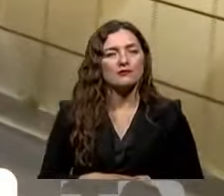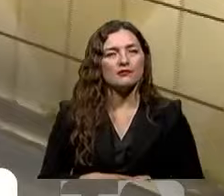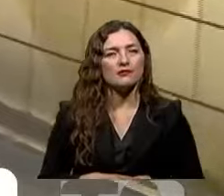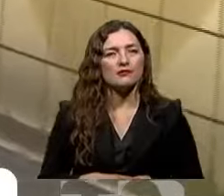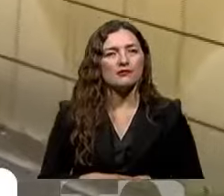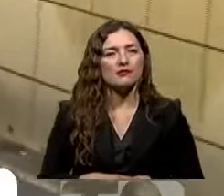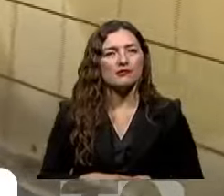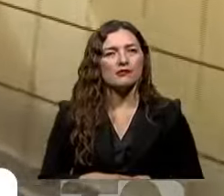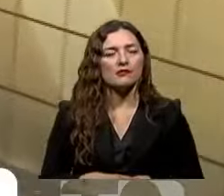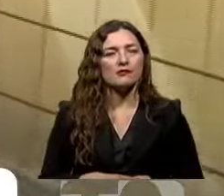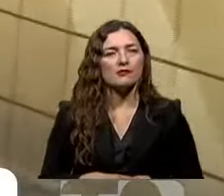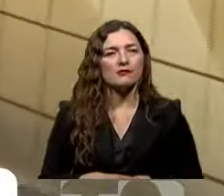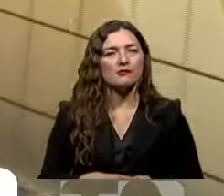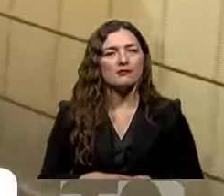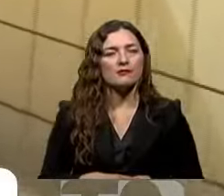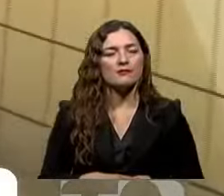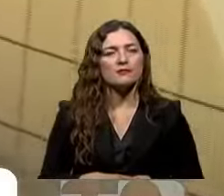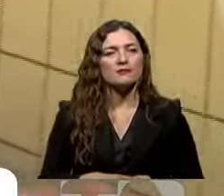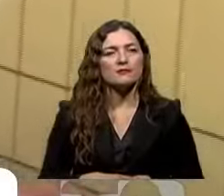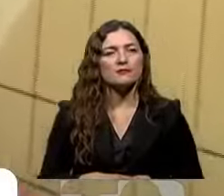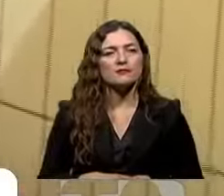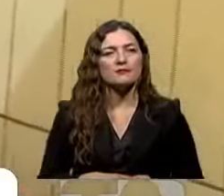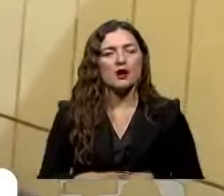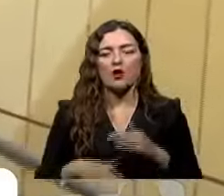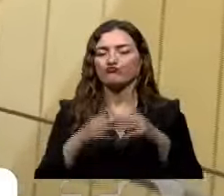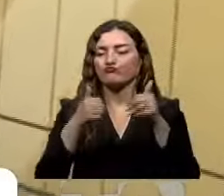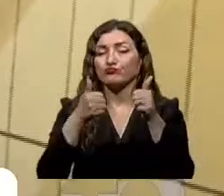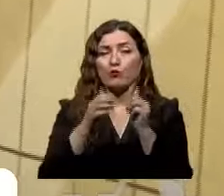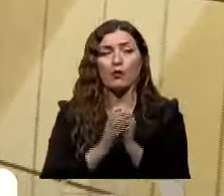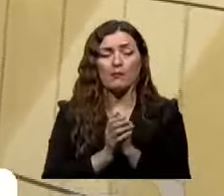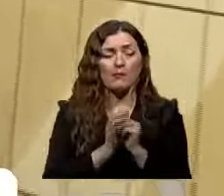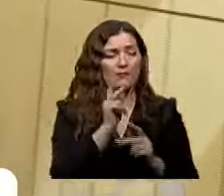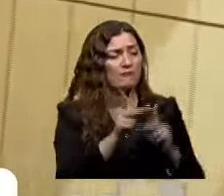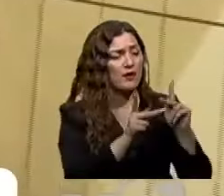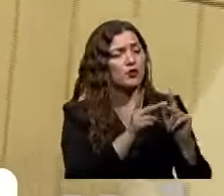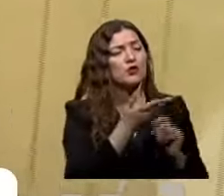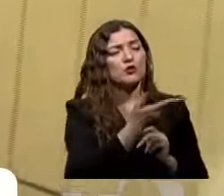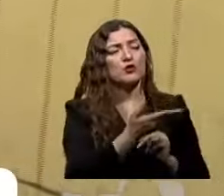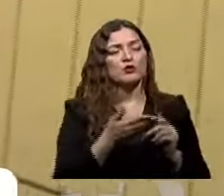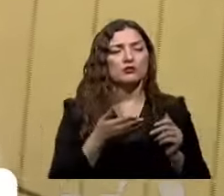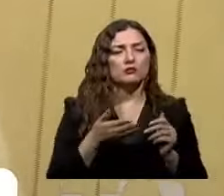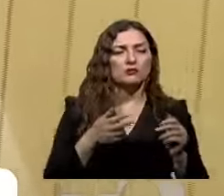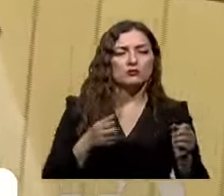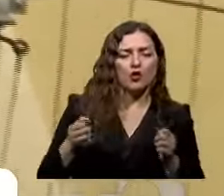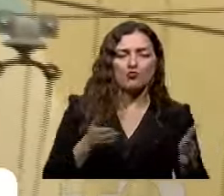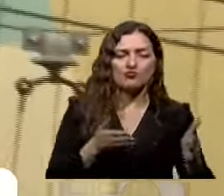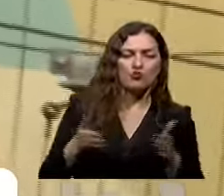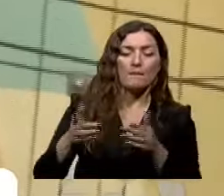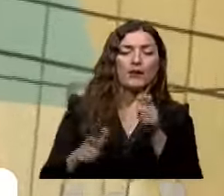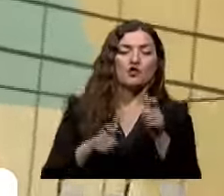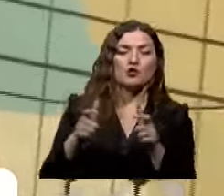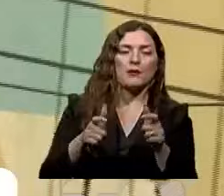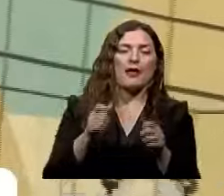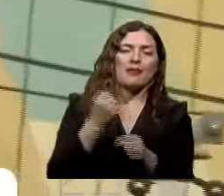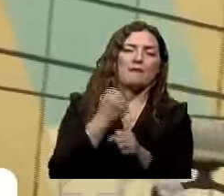se mantiene el entorno del lugar. Perfecto. Ahora cuéntame cuáles son las rutas alternas que va a poder tomar la